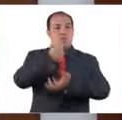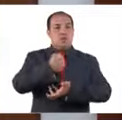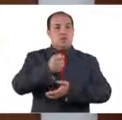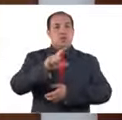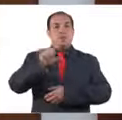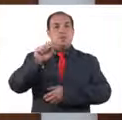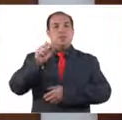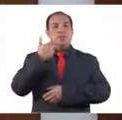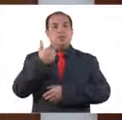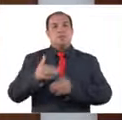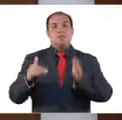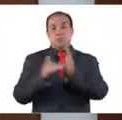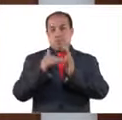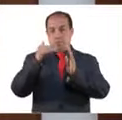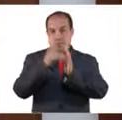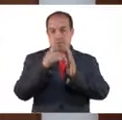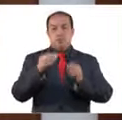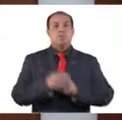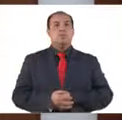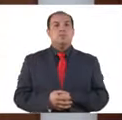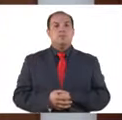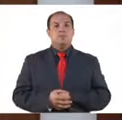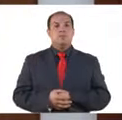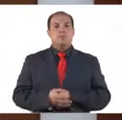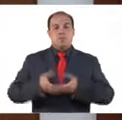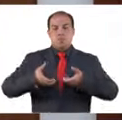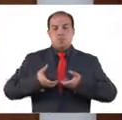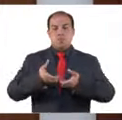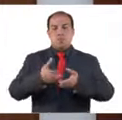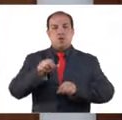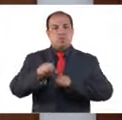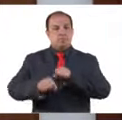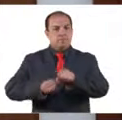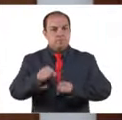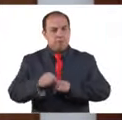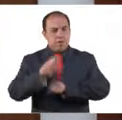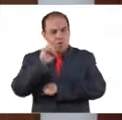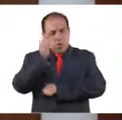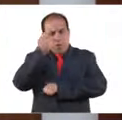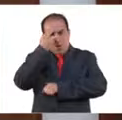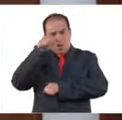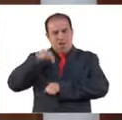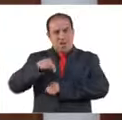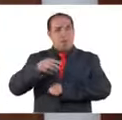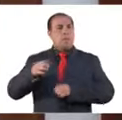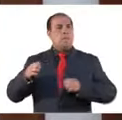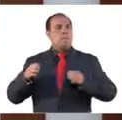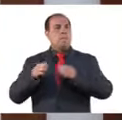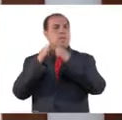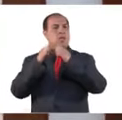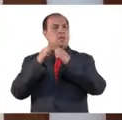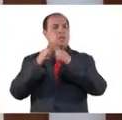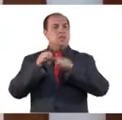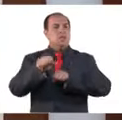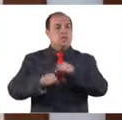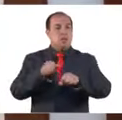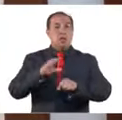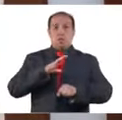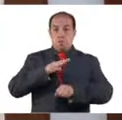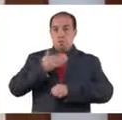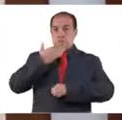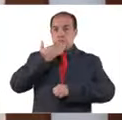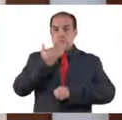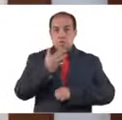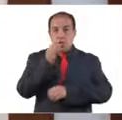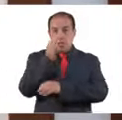pesos. Esta ciclovía, como ustedes recordarán, es una de las que inició como una ciclovía emergente. Fue muy positivo y de hecho se hicieron